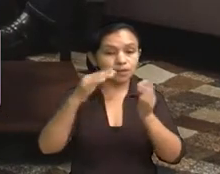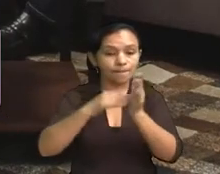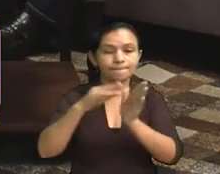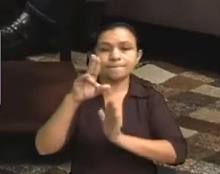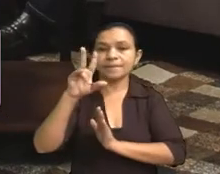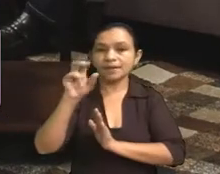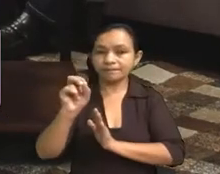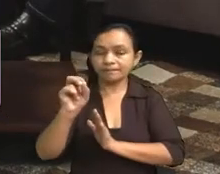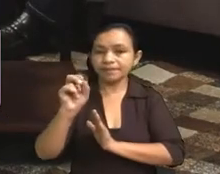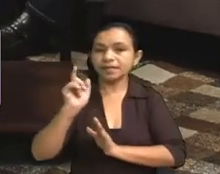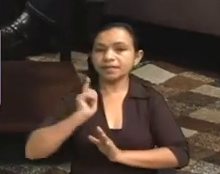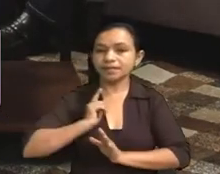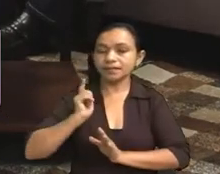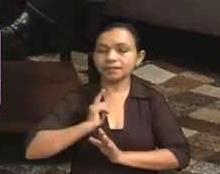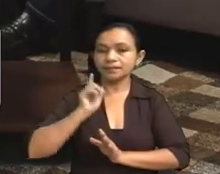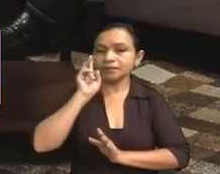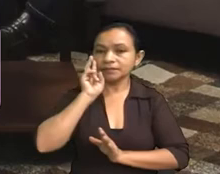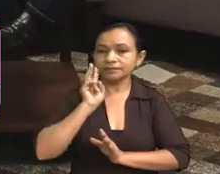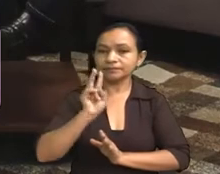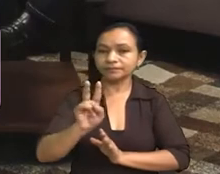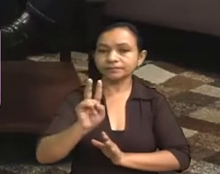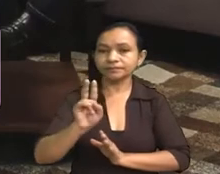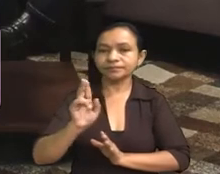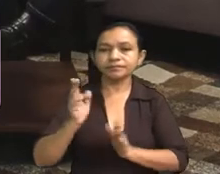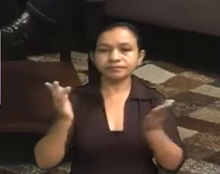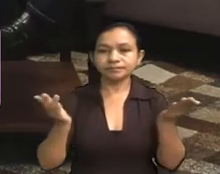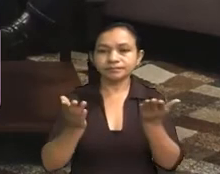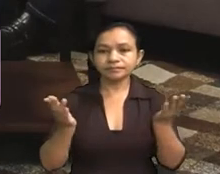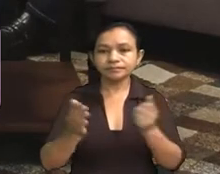2020 tenemos previsto,